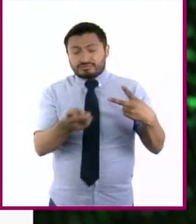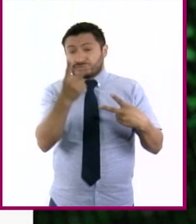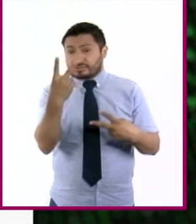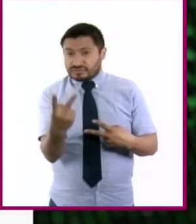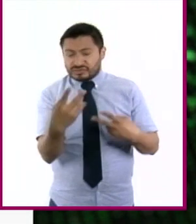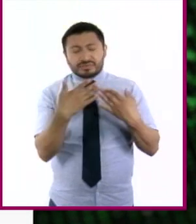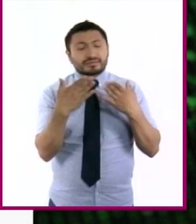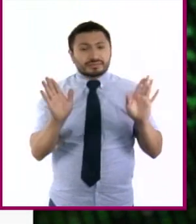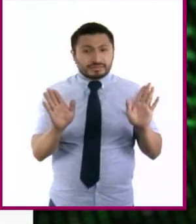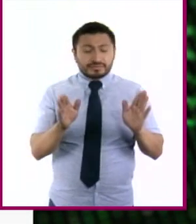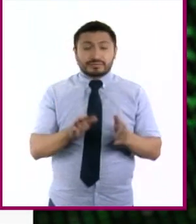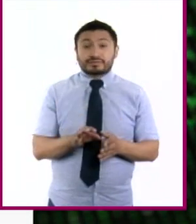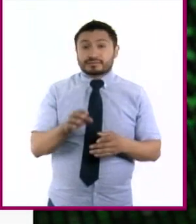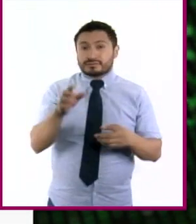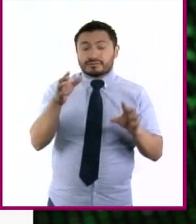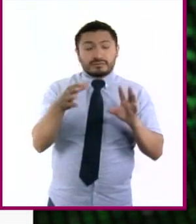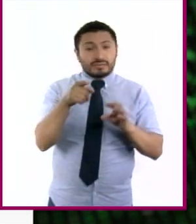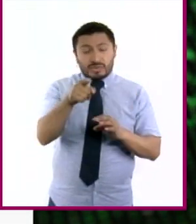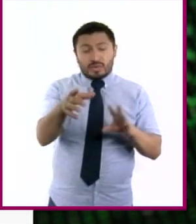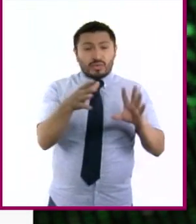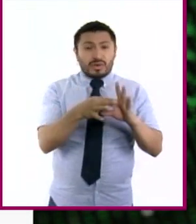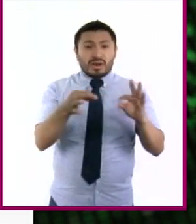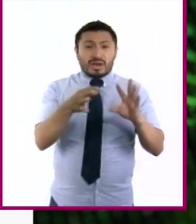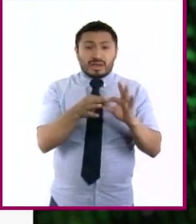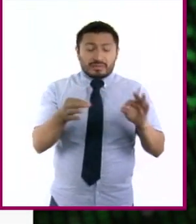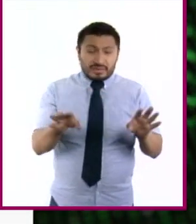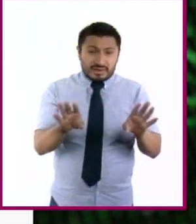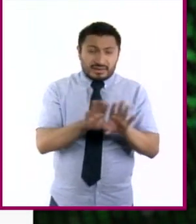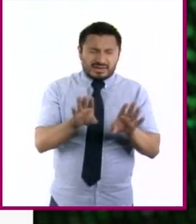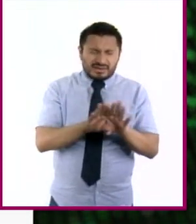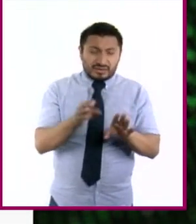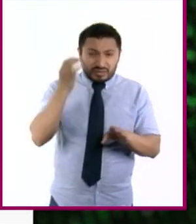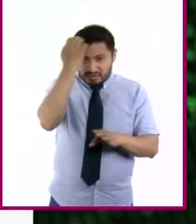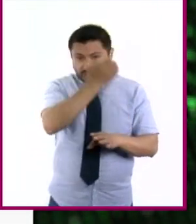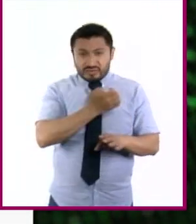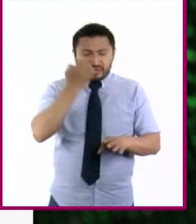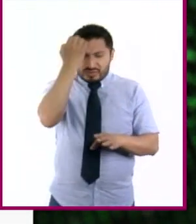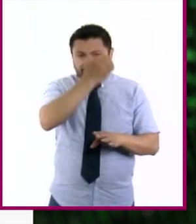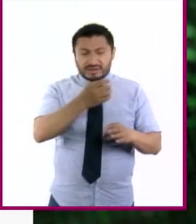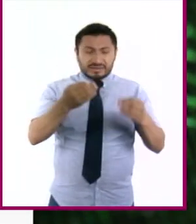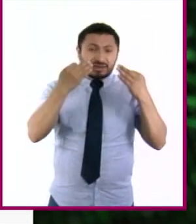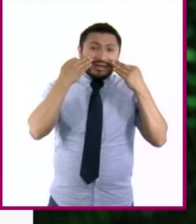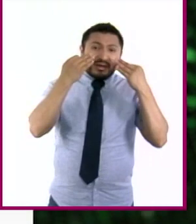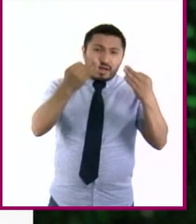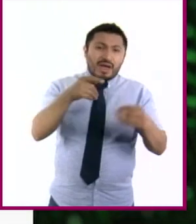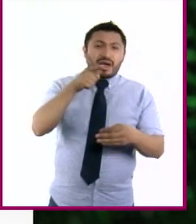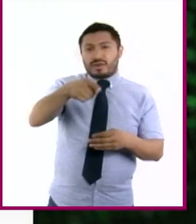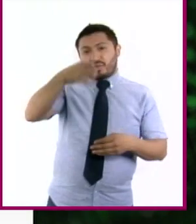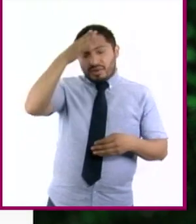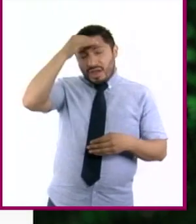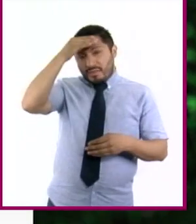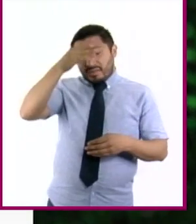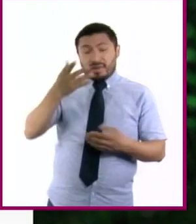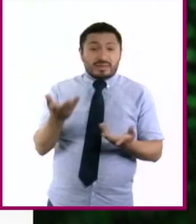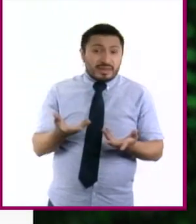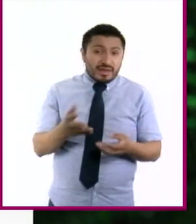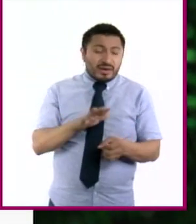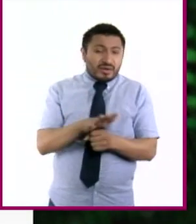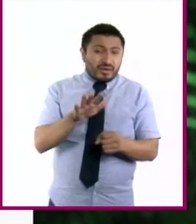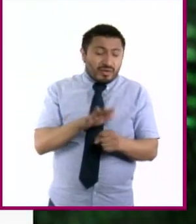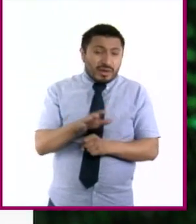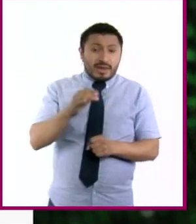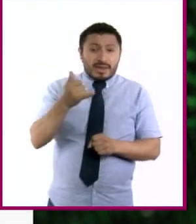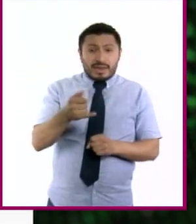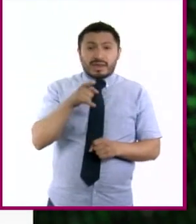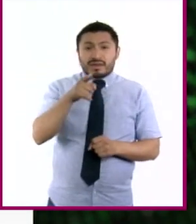abiertas. Explica de qué manera las formas de evaluación demostraron el aprendizaje adquirido y qué podrías decirle al